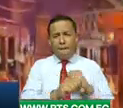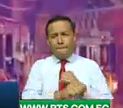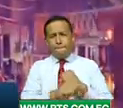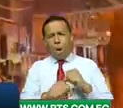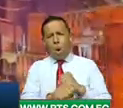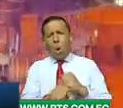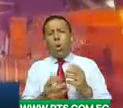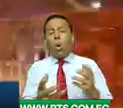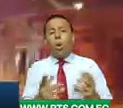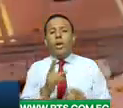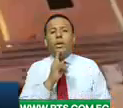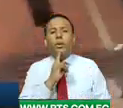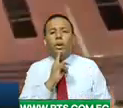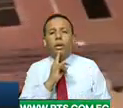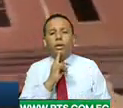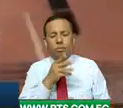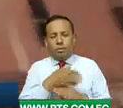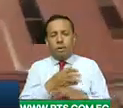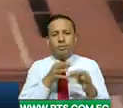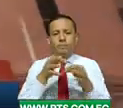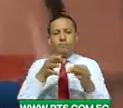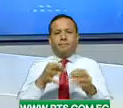Estados Unidos.